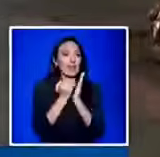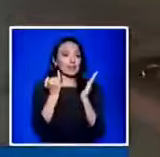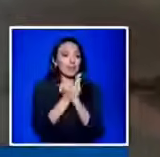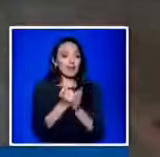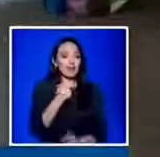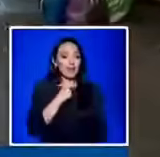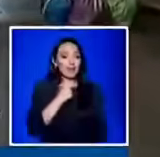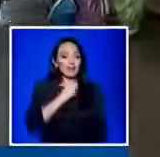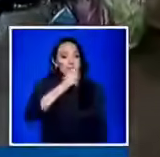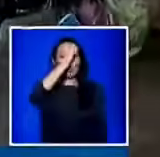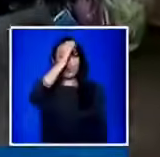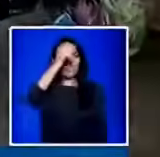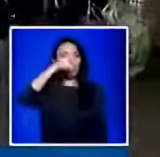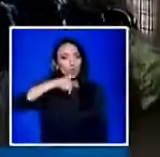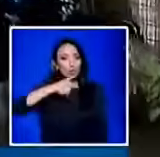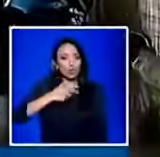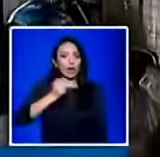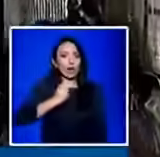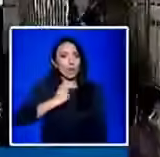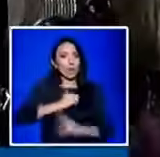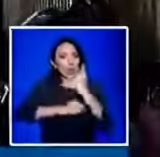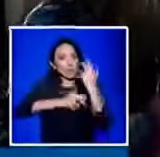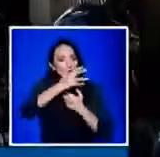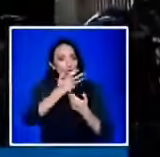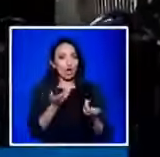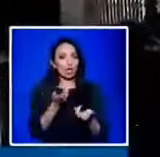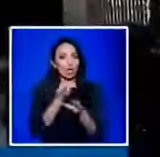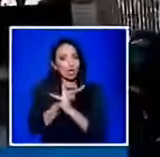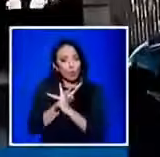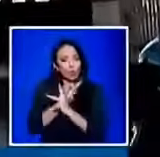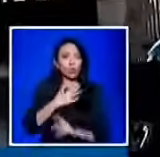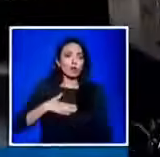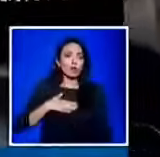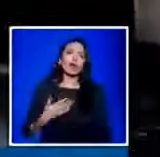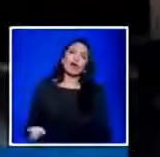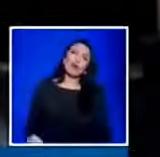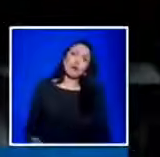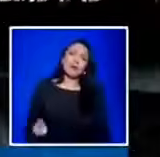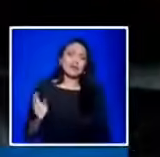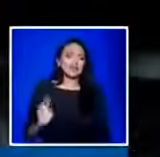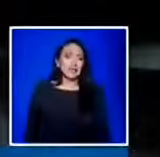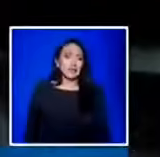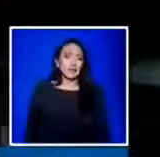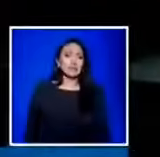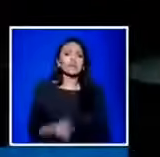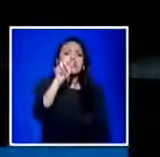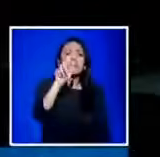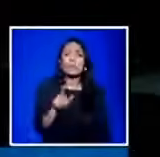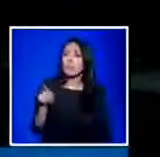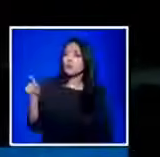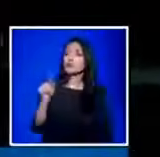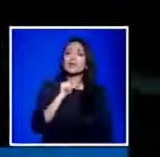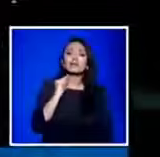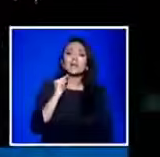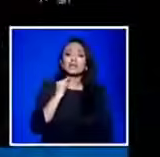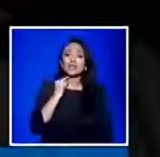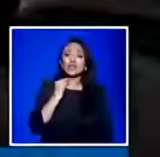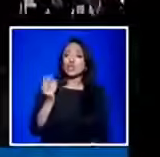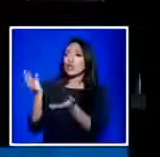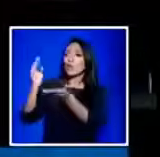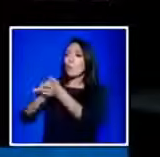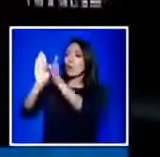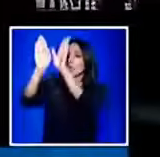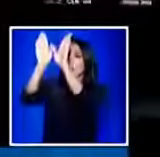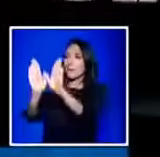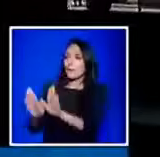nuestras raíces, nuestra cultura, nuestra historia. Cuidemos, por favor. ¿Cómo va a ser posible que los religiosos incluso han colocado vidrios,